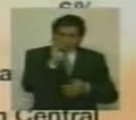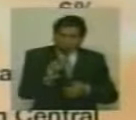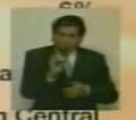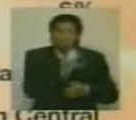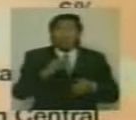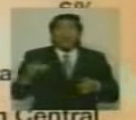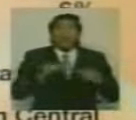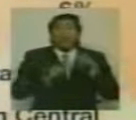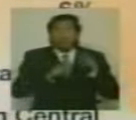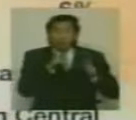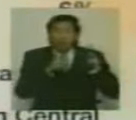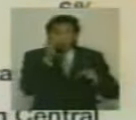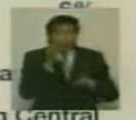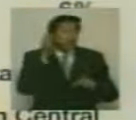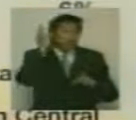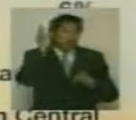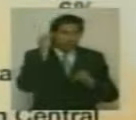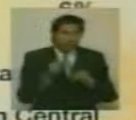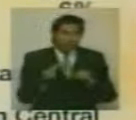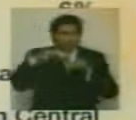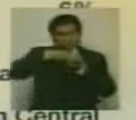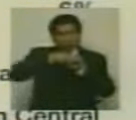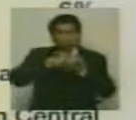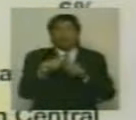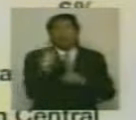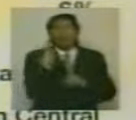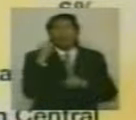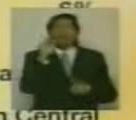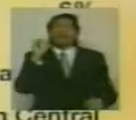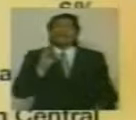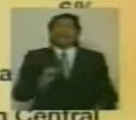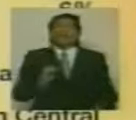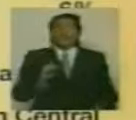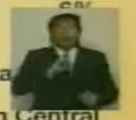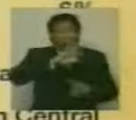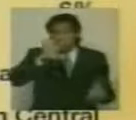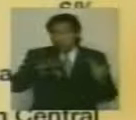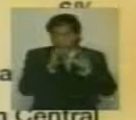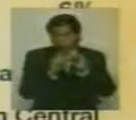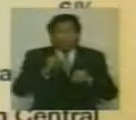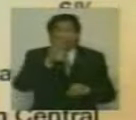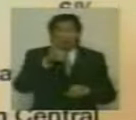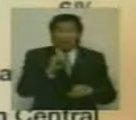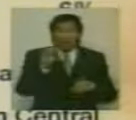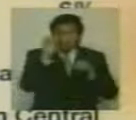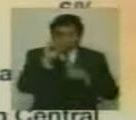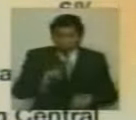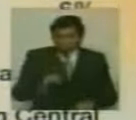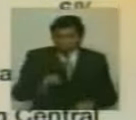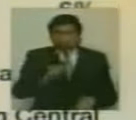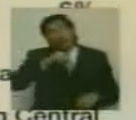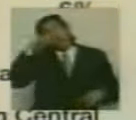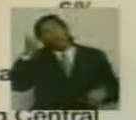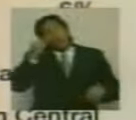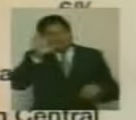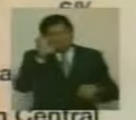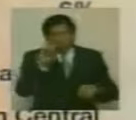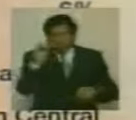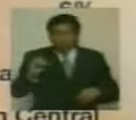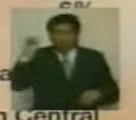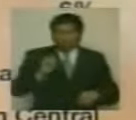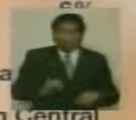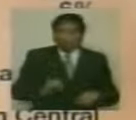y pueblos indígenas se incorporan con el 1%, total 50%. El otro